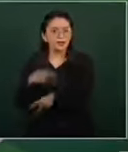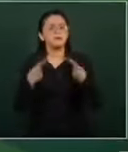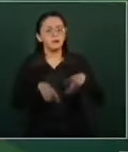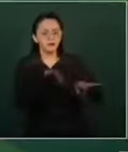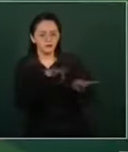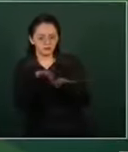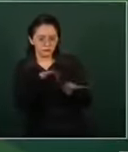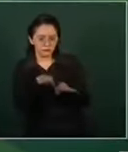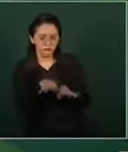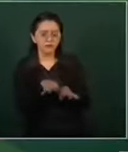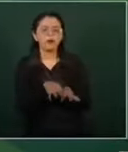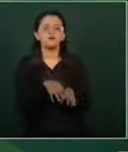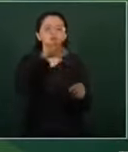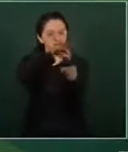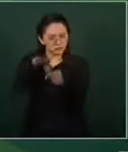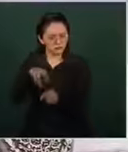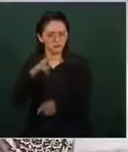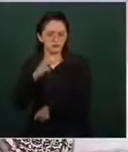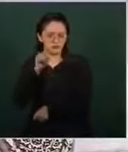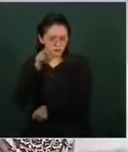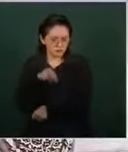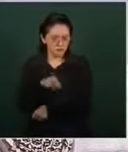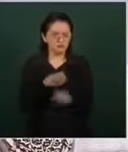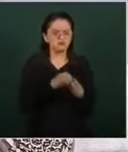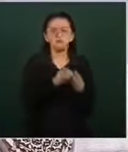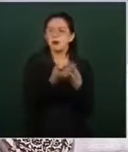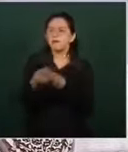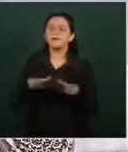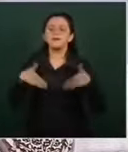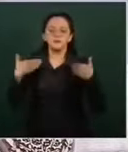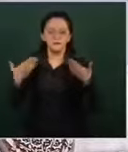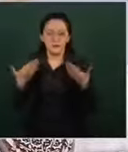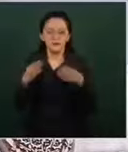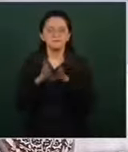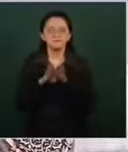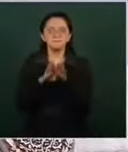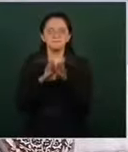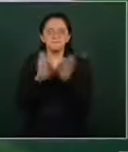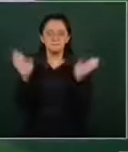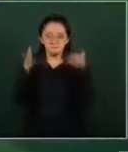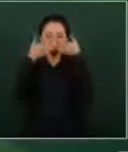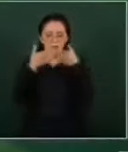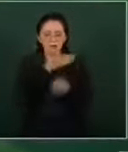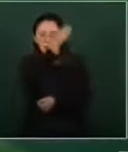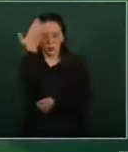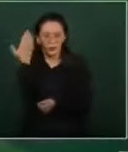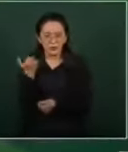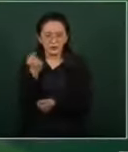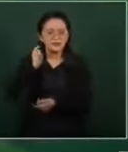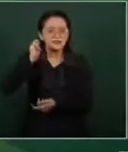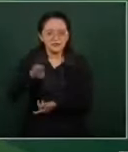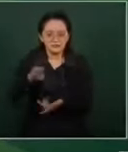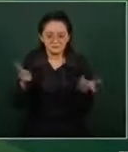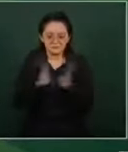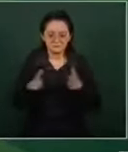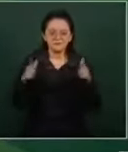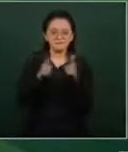por el pan sin saber que se trataba de un partido